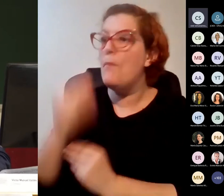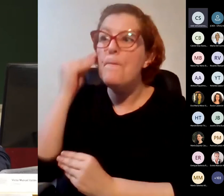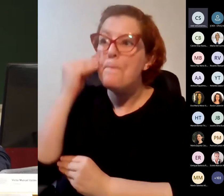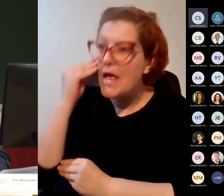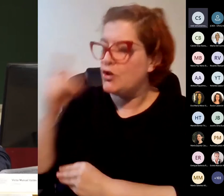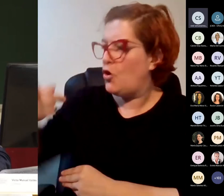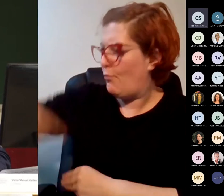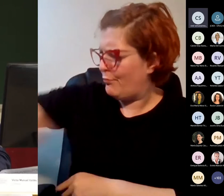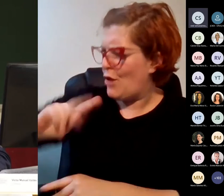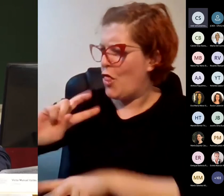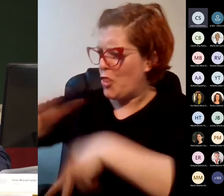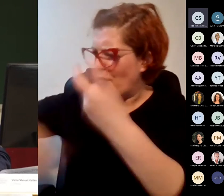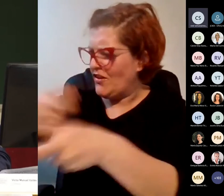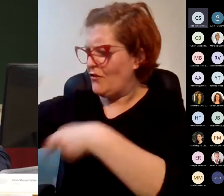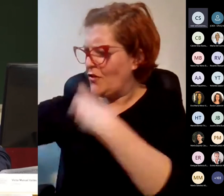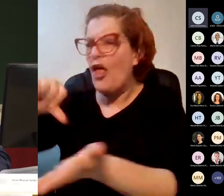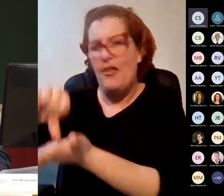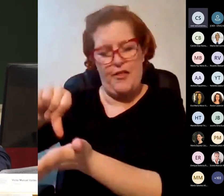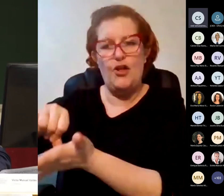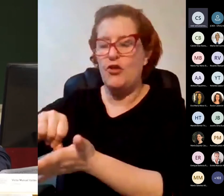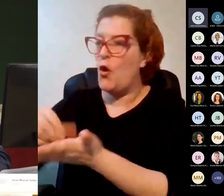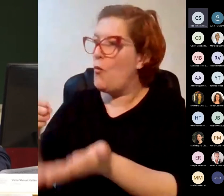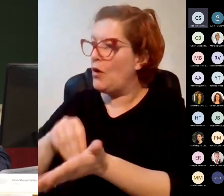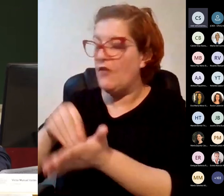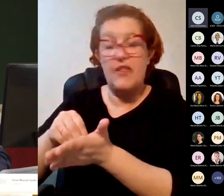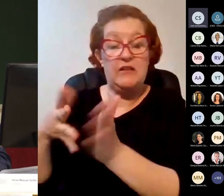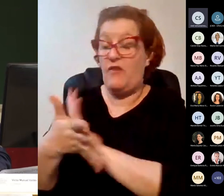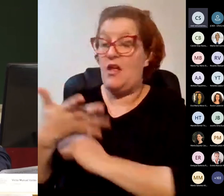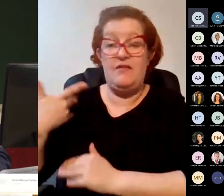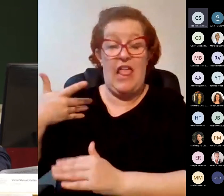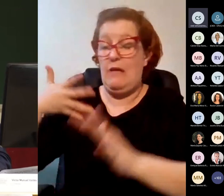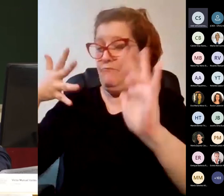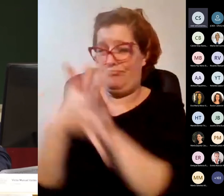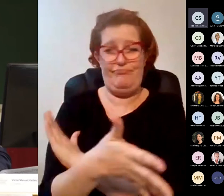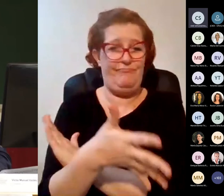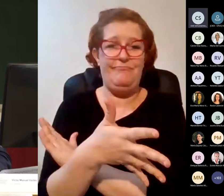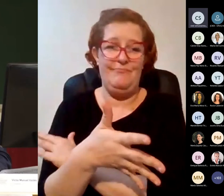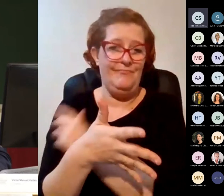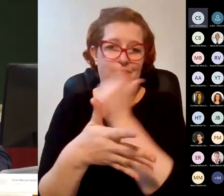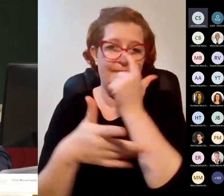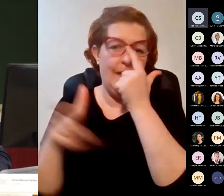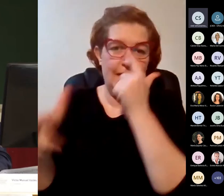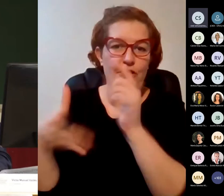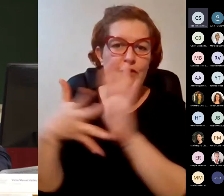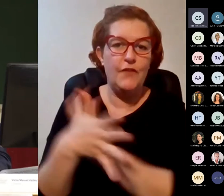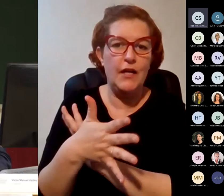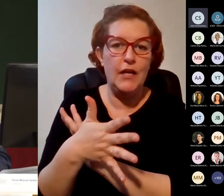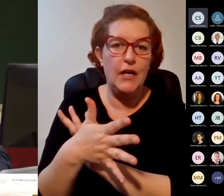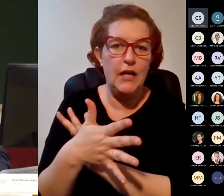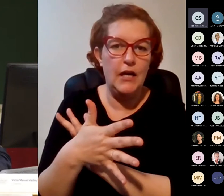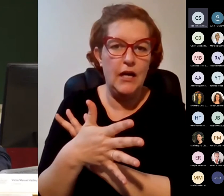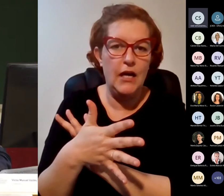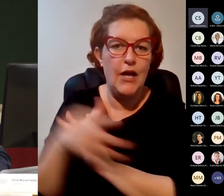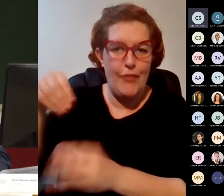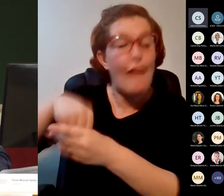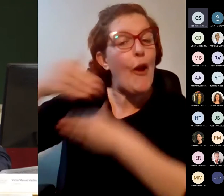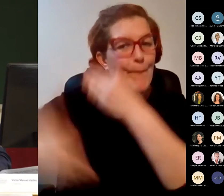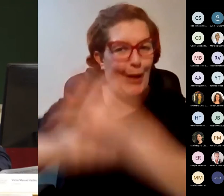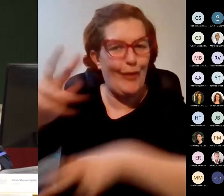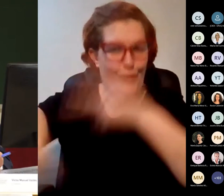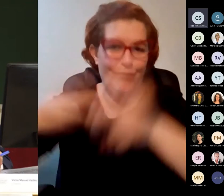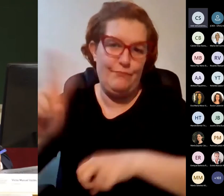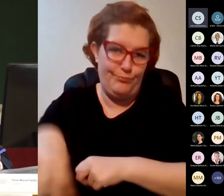docente muchos casos han venido para quedarse eso es algo que está dentro de los procesos de innovación